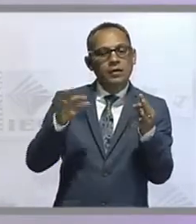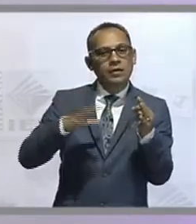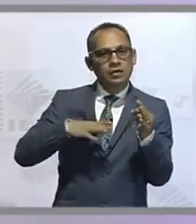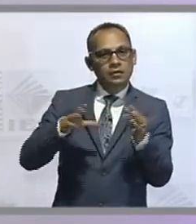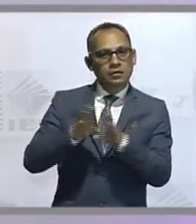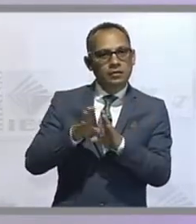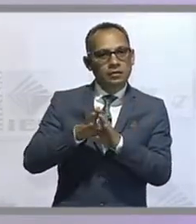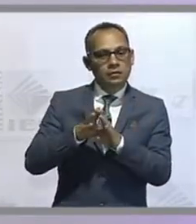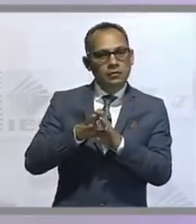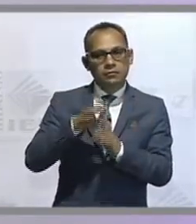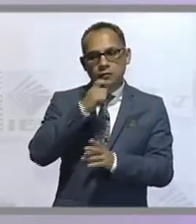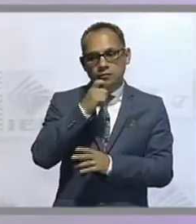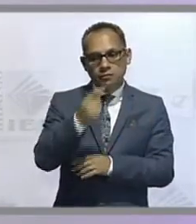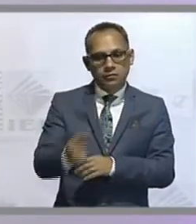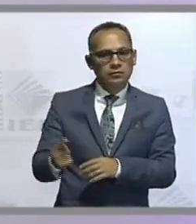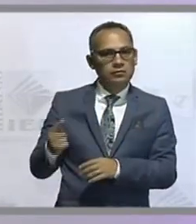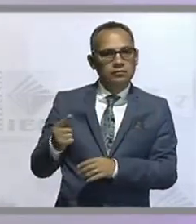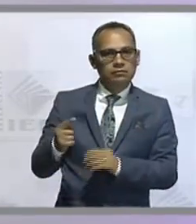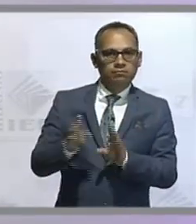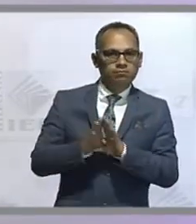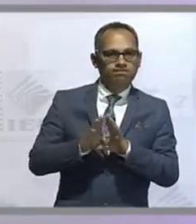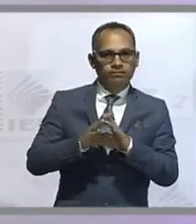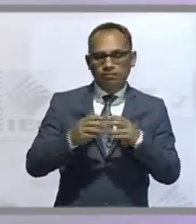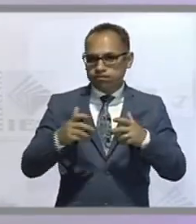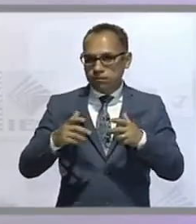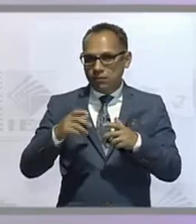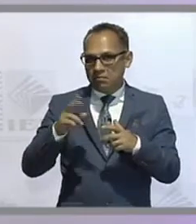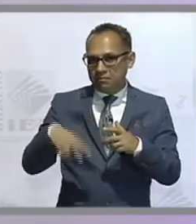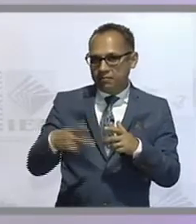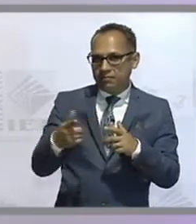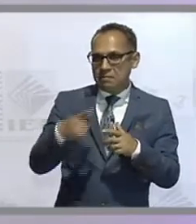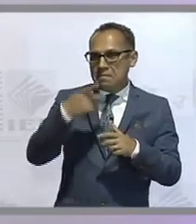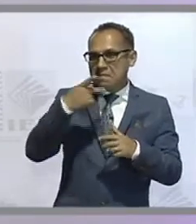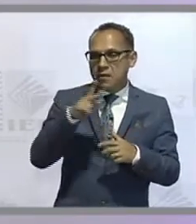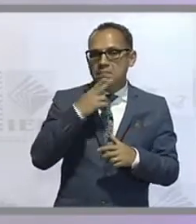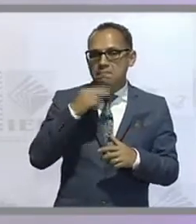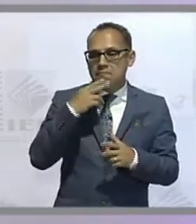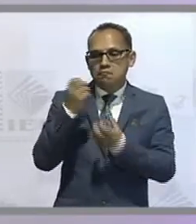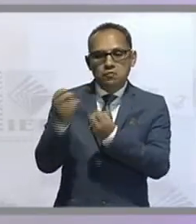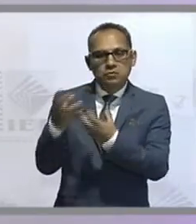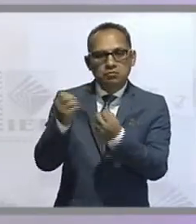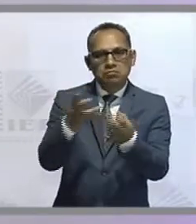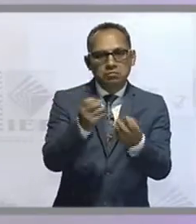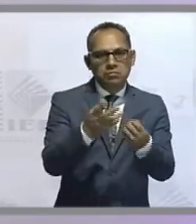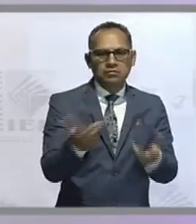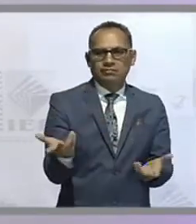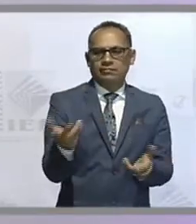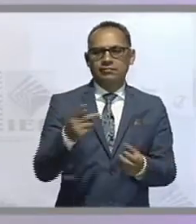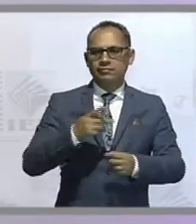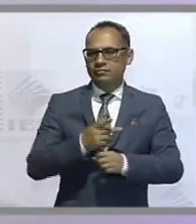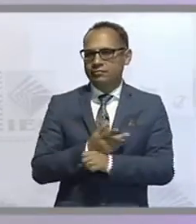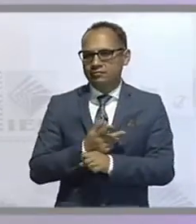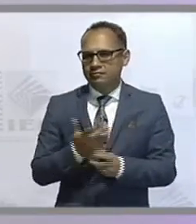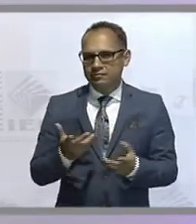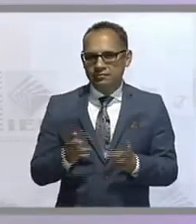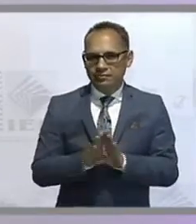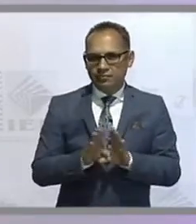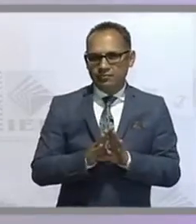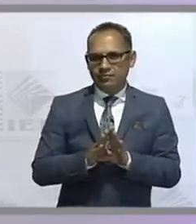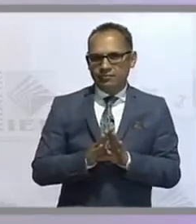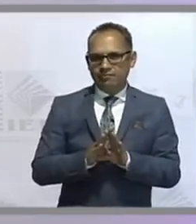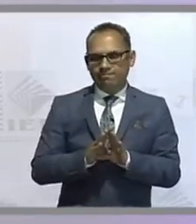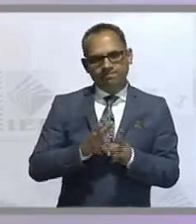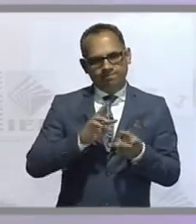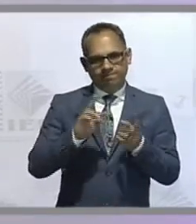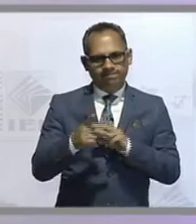verdad entonces hay que crear realmente mecanismos que ayuden a combatir a combatir la obesidad mediante el deporte mediante la